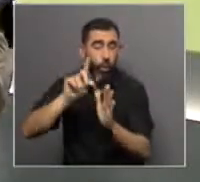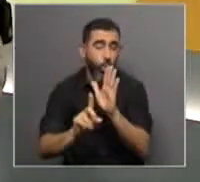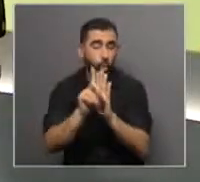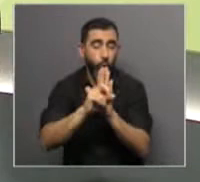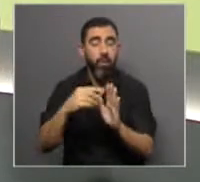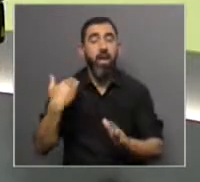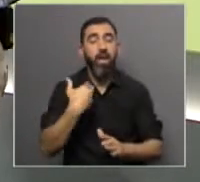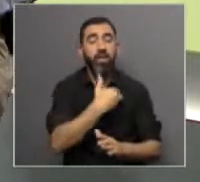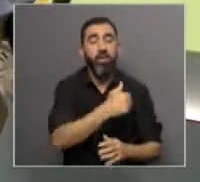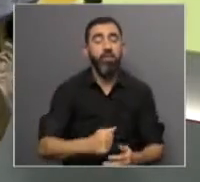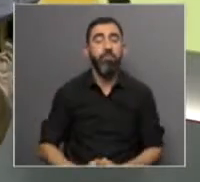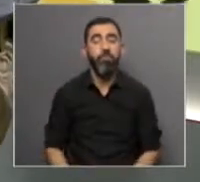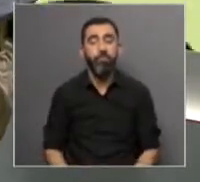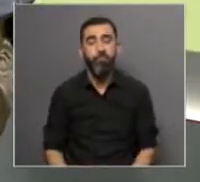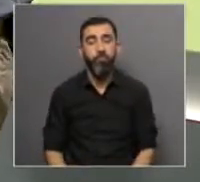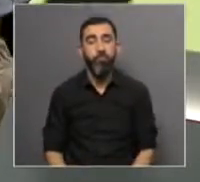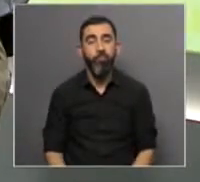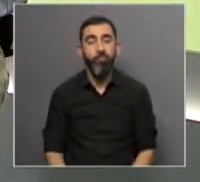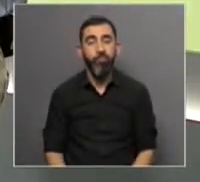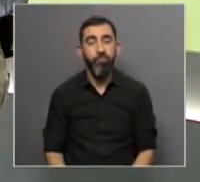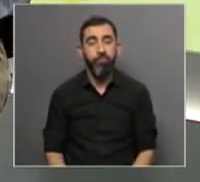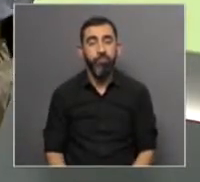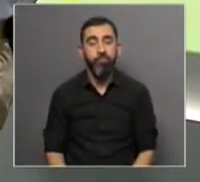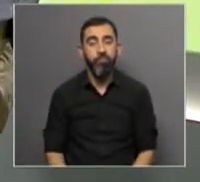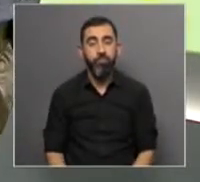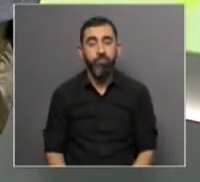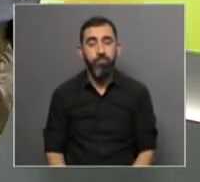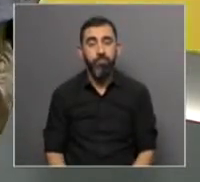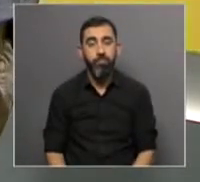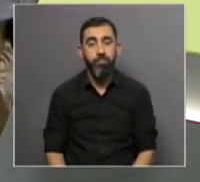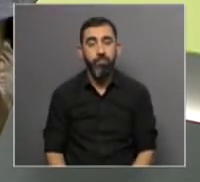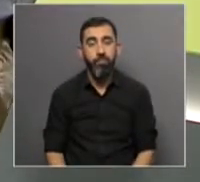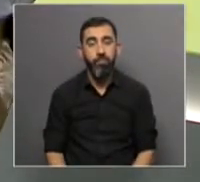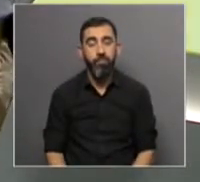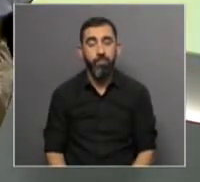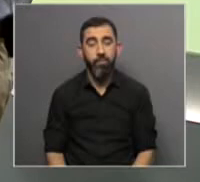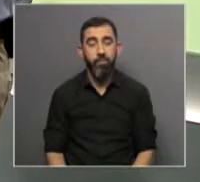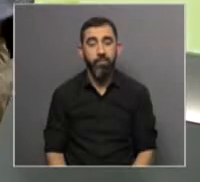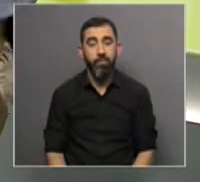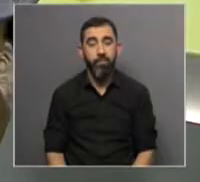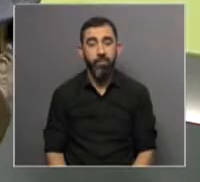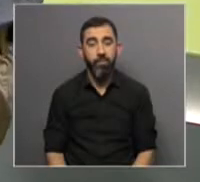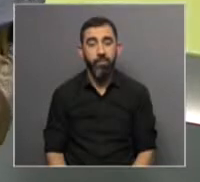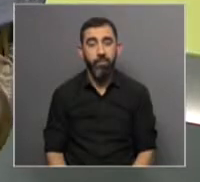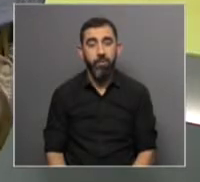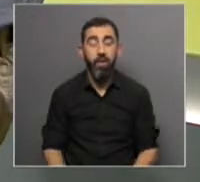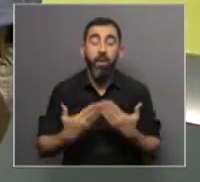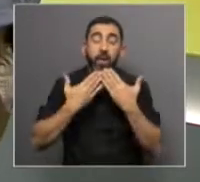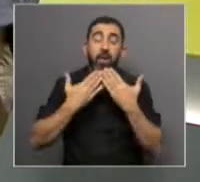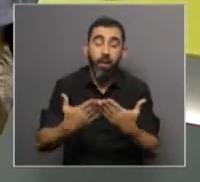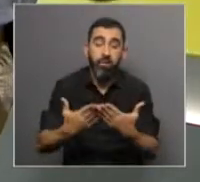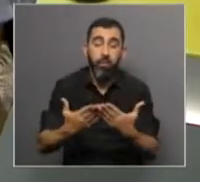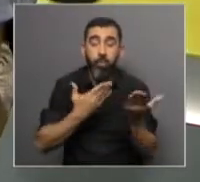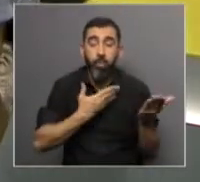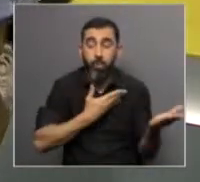Jorge, bienvenido a Sobre Ciencia y buenas noches. ¿Qué tal? ¿Cómo están ustedes? Muchísimas gracias por